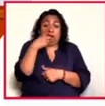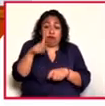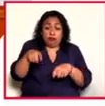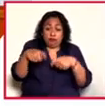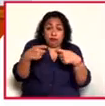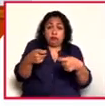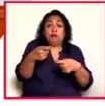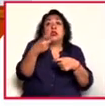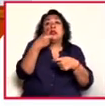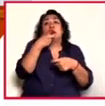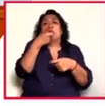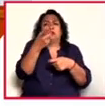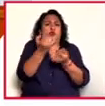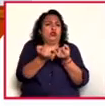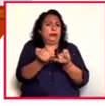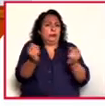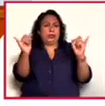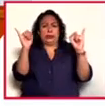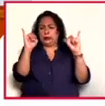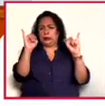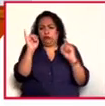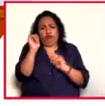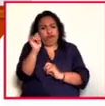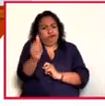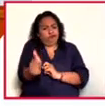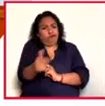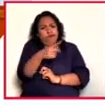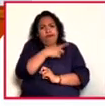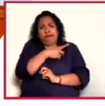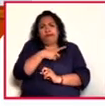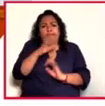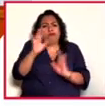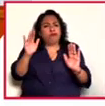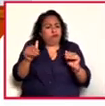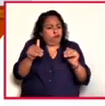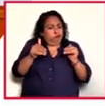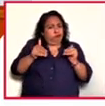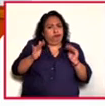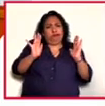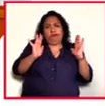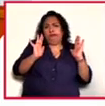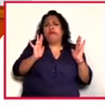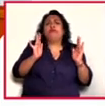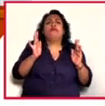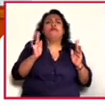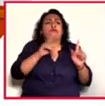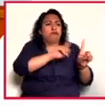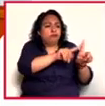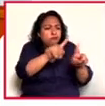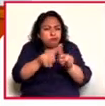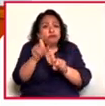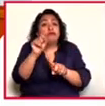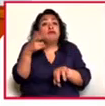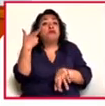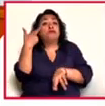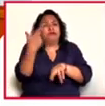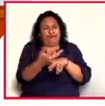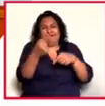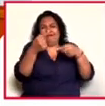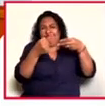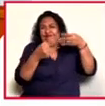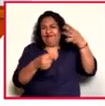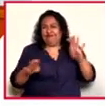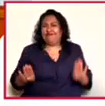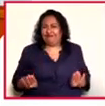de autonomía, independencia, imparcialidad, pluralidad y responsabilidad. Las